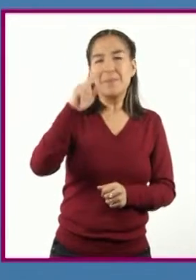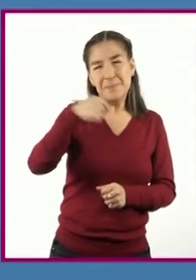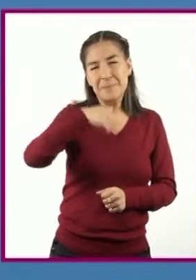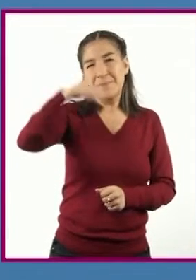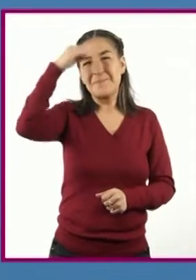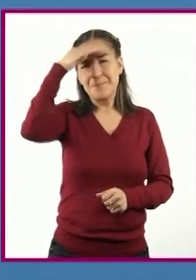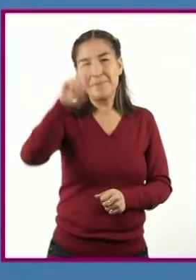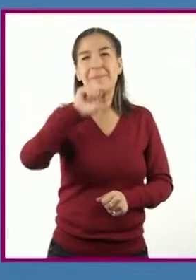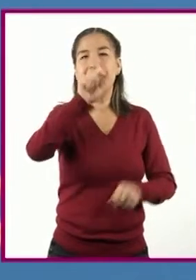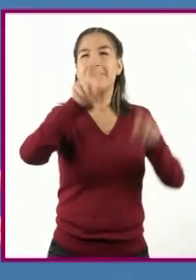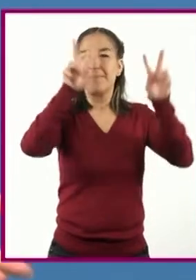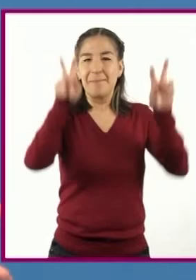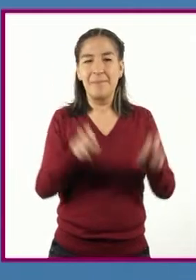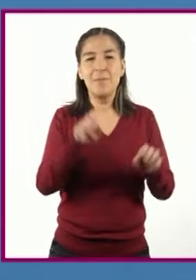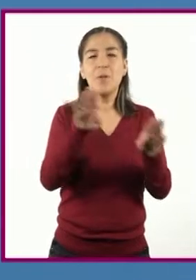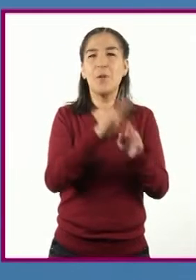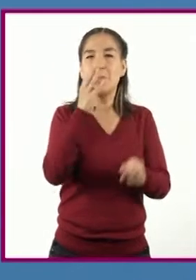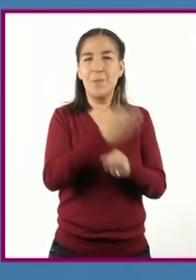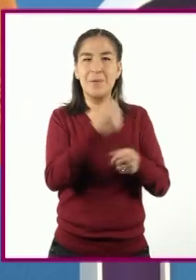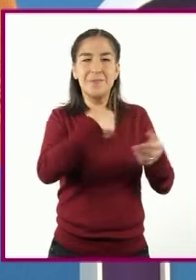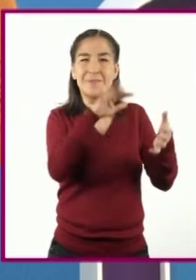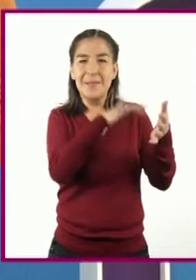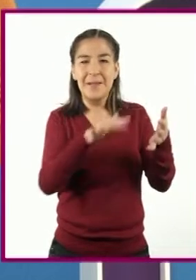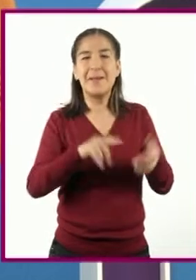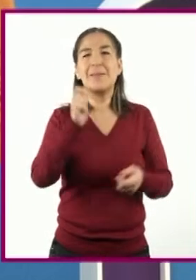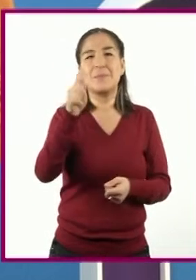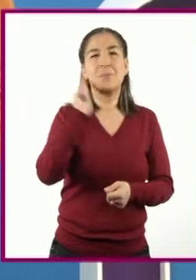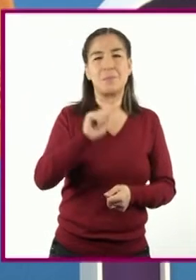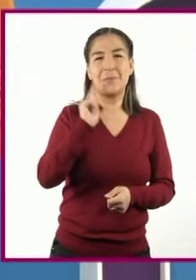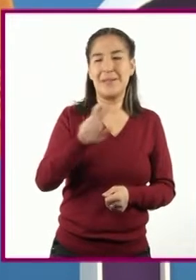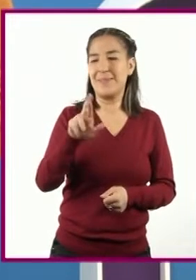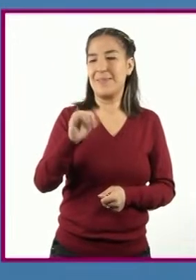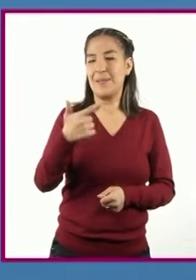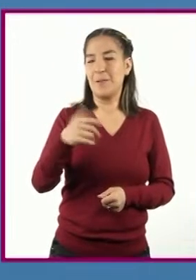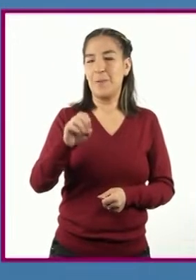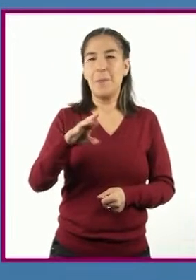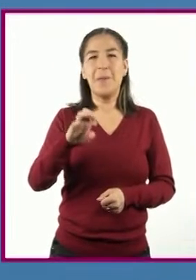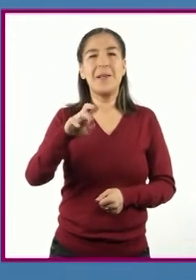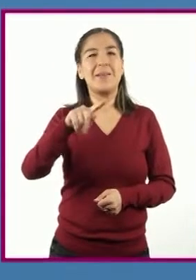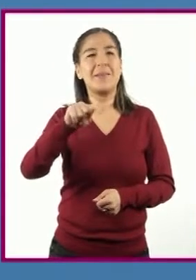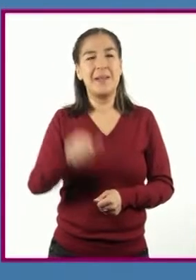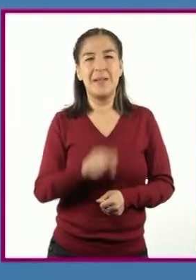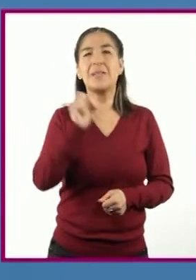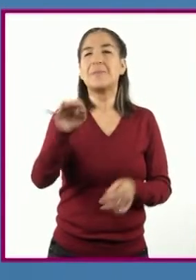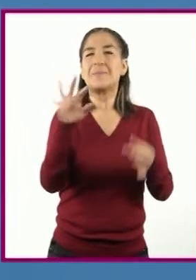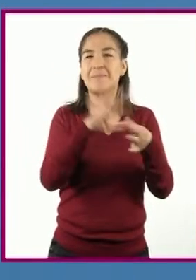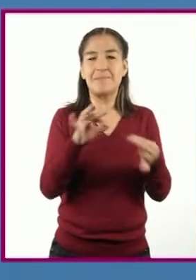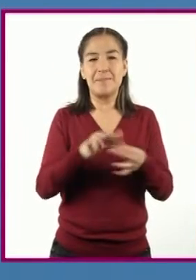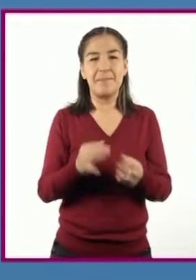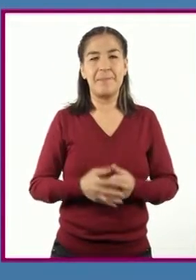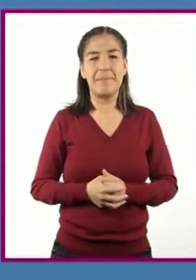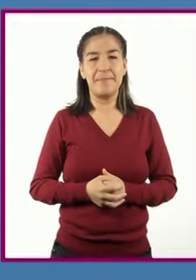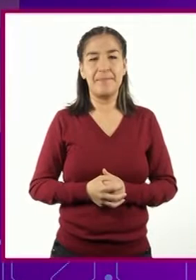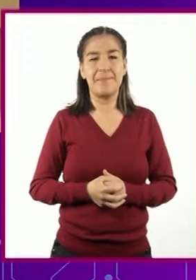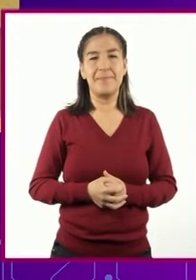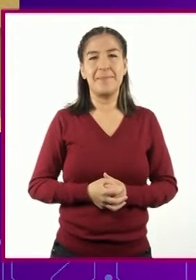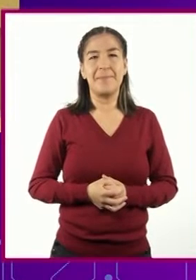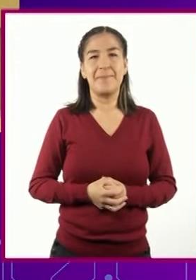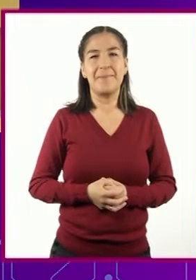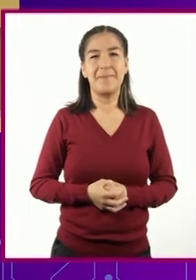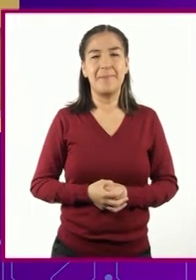mente una frase que leí hoy por la mañana de Rigoberta Menchú y decía lo siguiente: